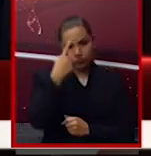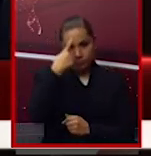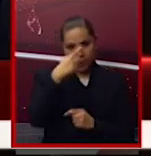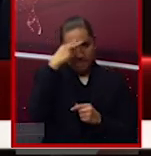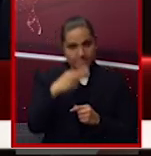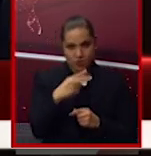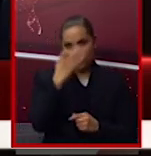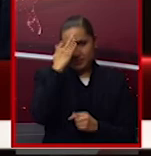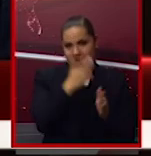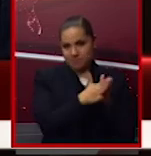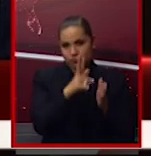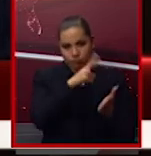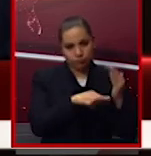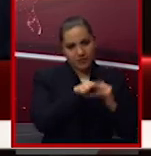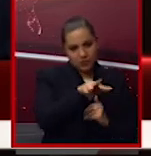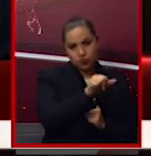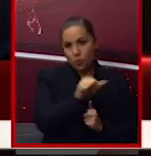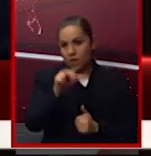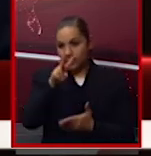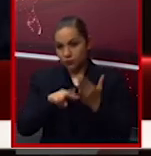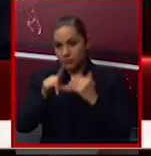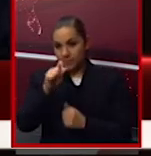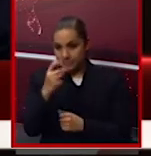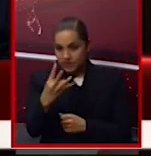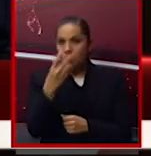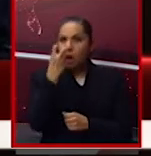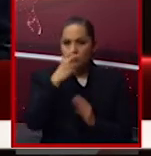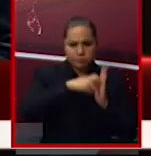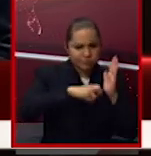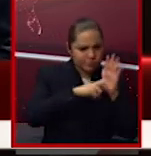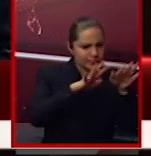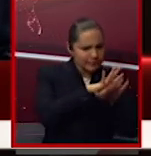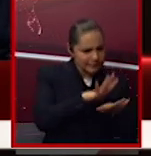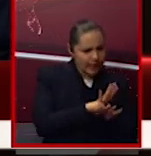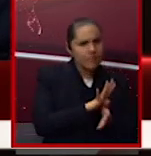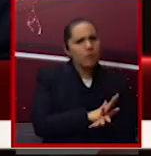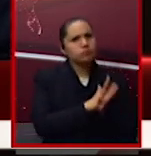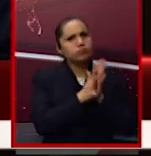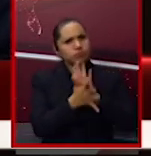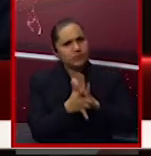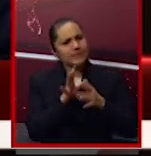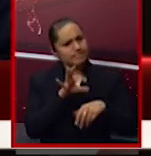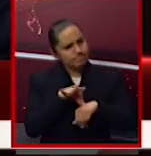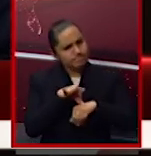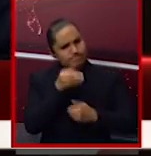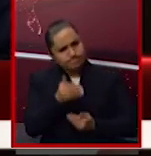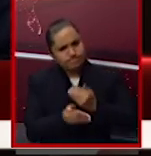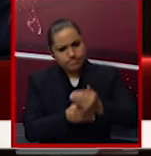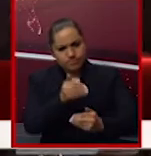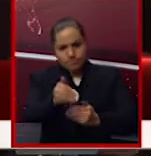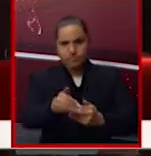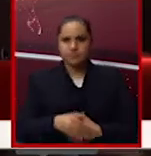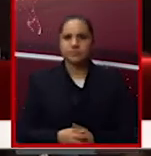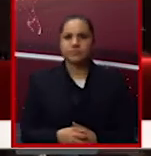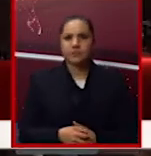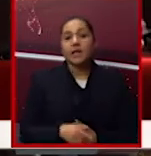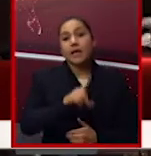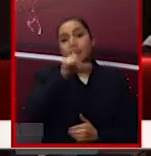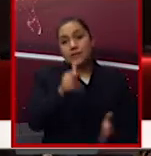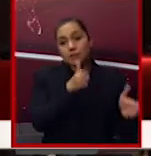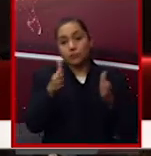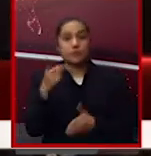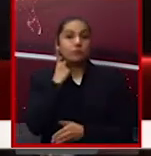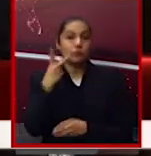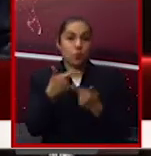2018-2024 deberá consolidar las reformas estructurales de esta administración. Bueno, más adelante el diputado